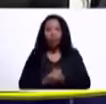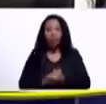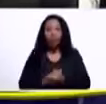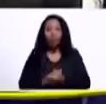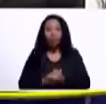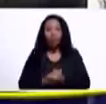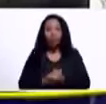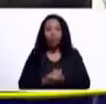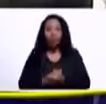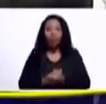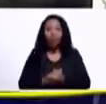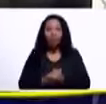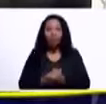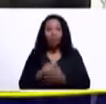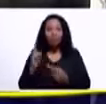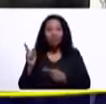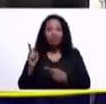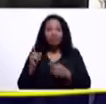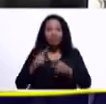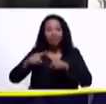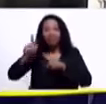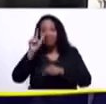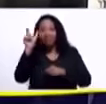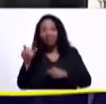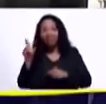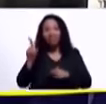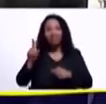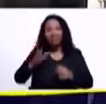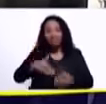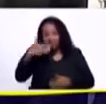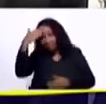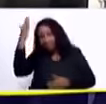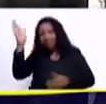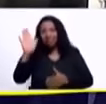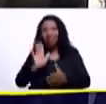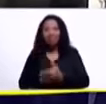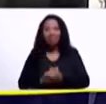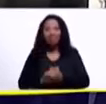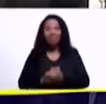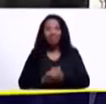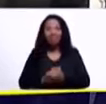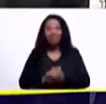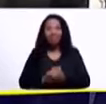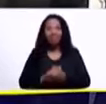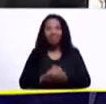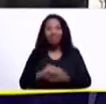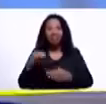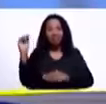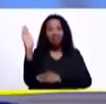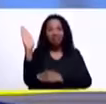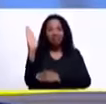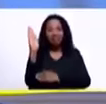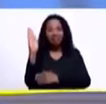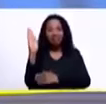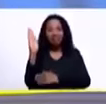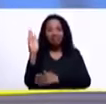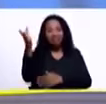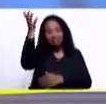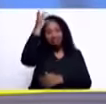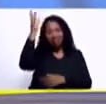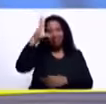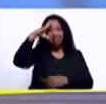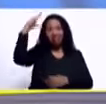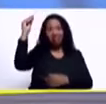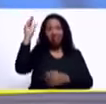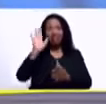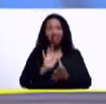Romero García y a Mohamed Kek. Saludo a la gente de la Iglesia Universal del Reino de Dios, al obispo Ronaldo